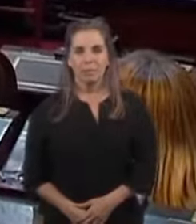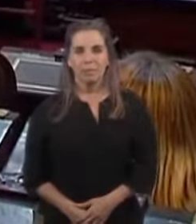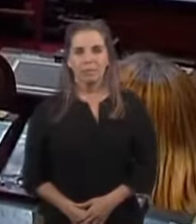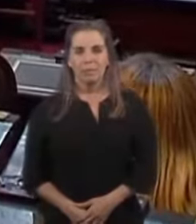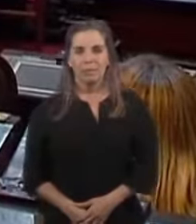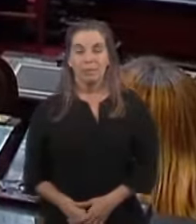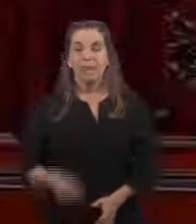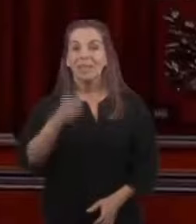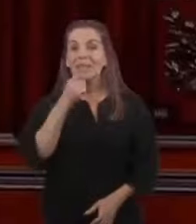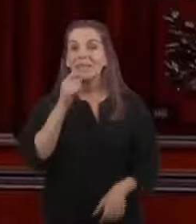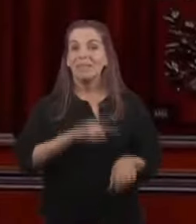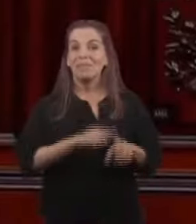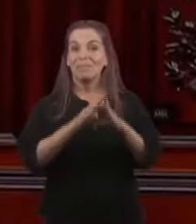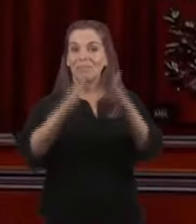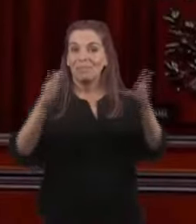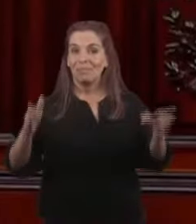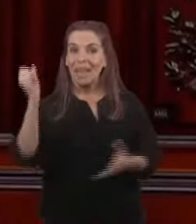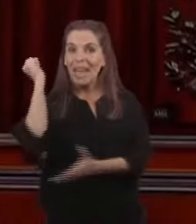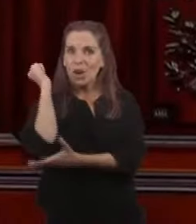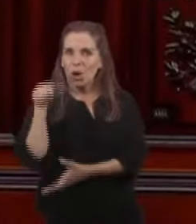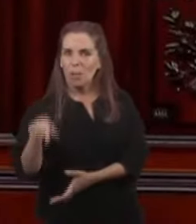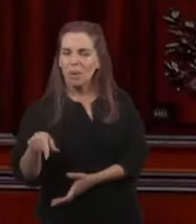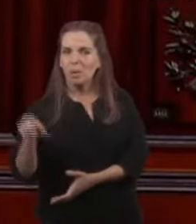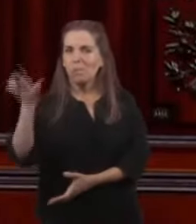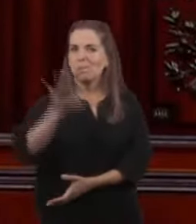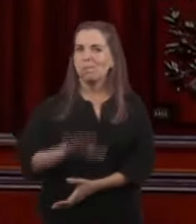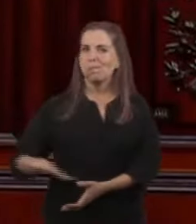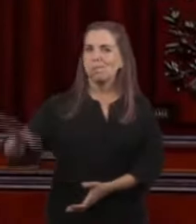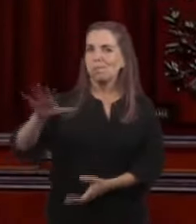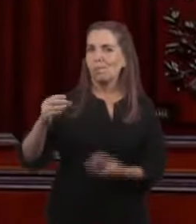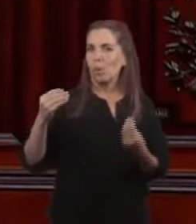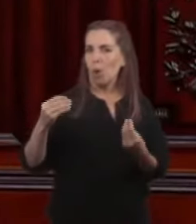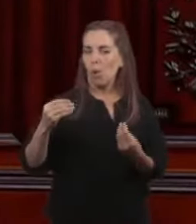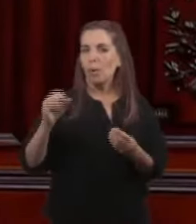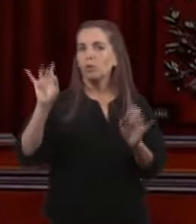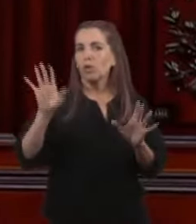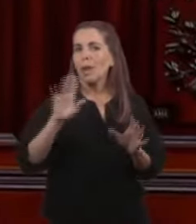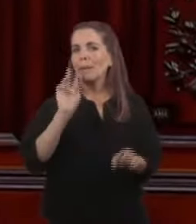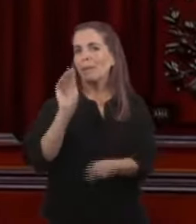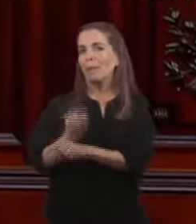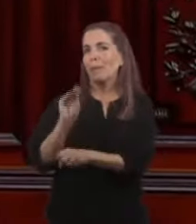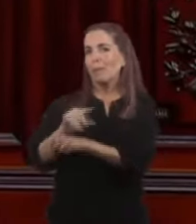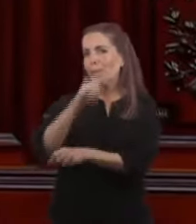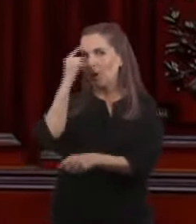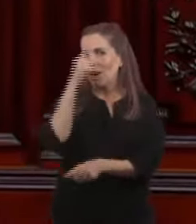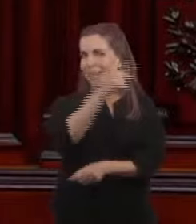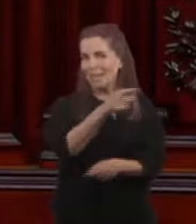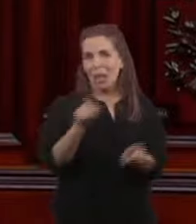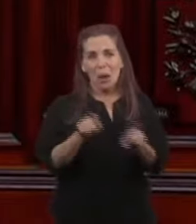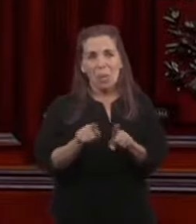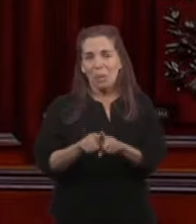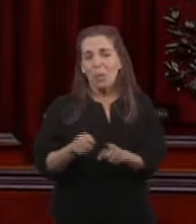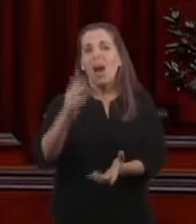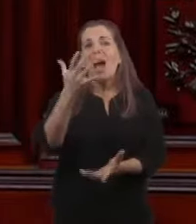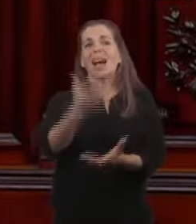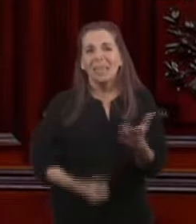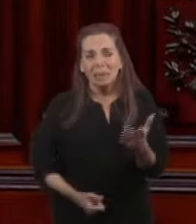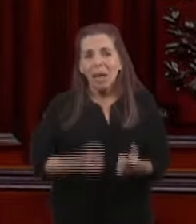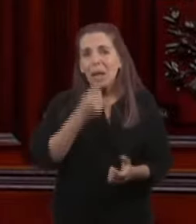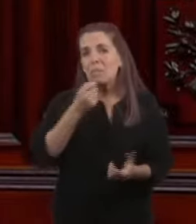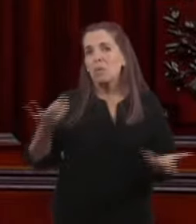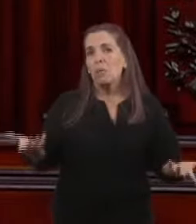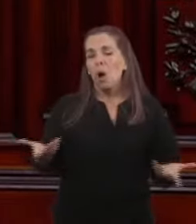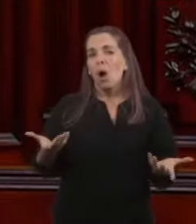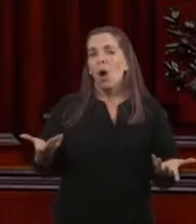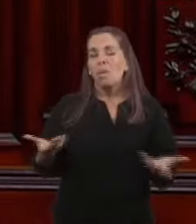si el ciclo económico no es de origen real sino que generado por el estado es lo mismo que aceptar que un mafioso nos rompa las piernas